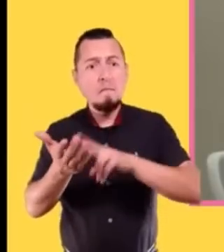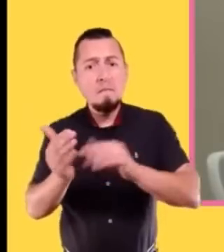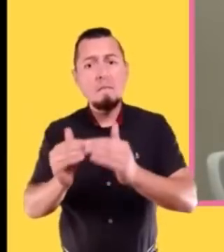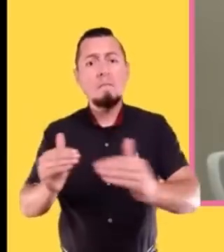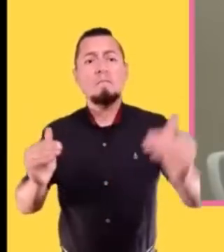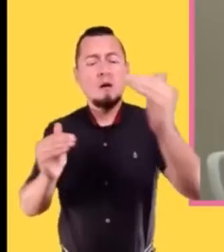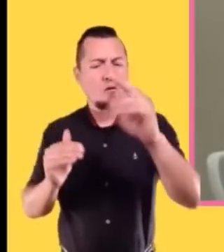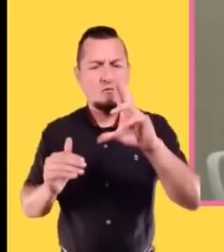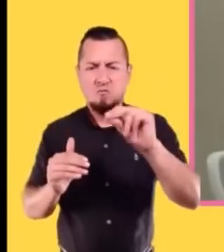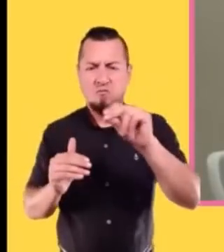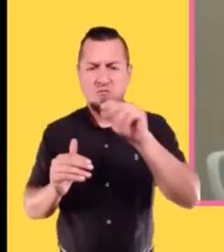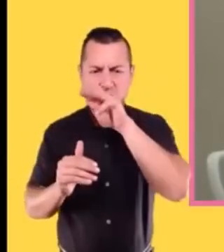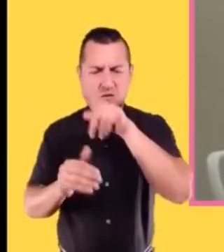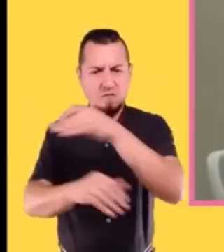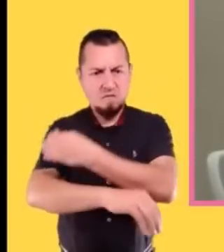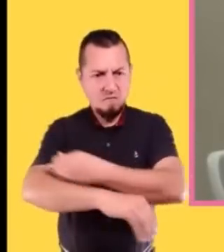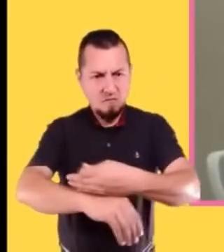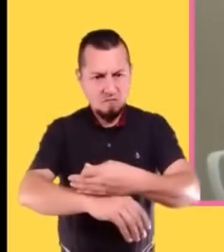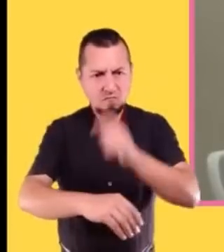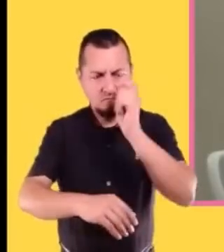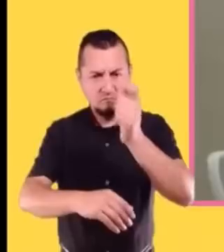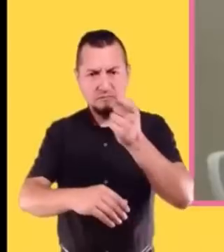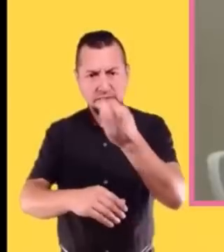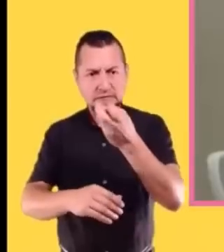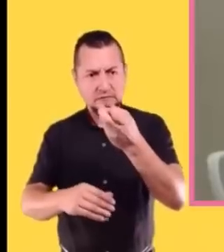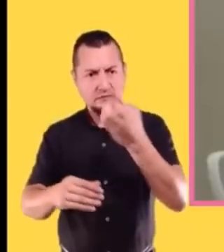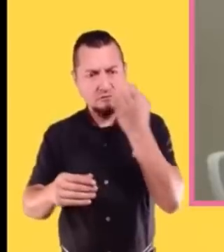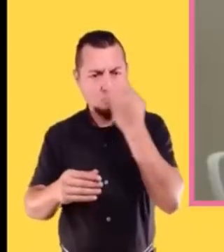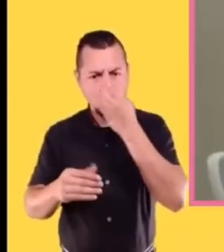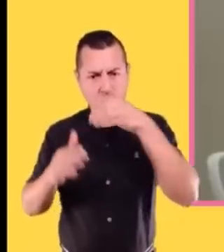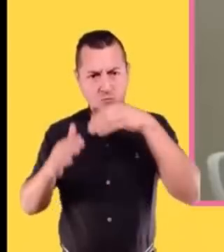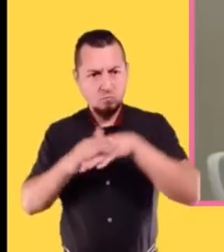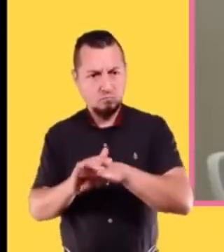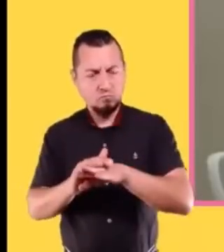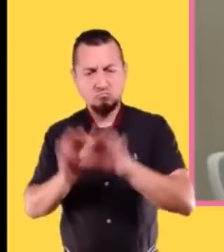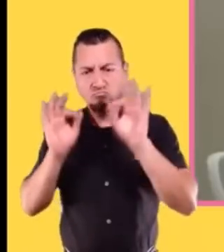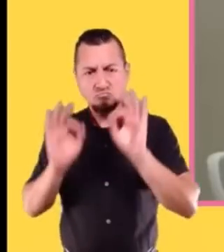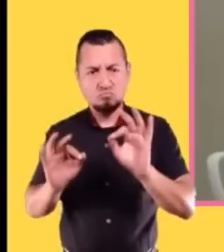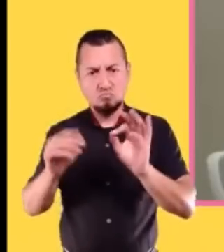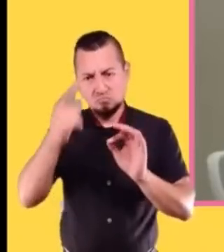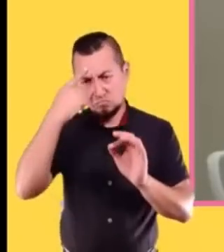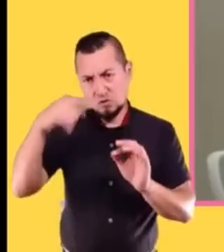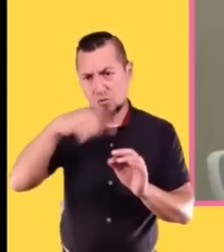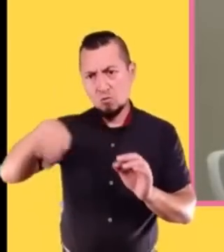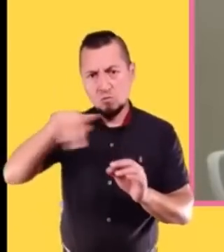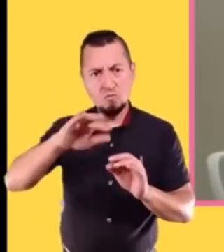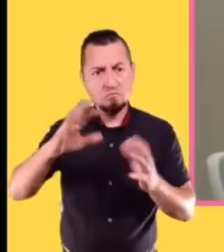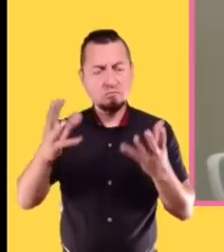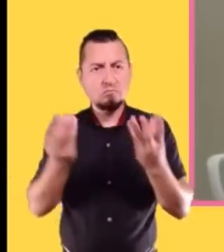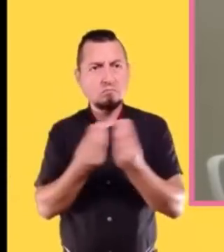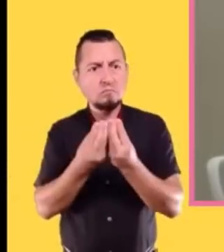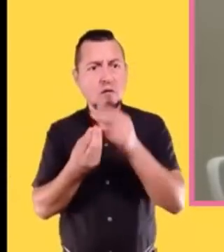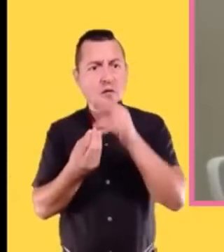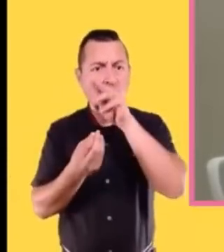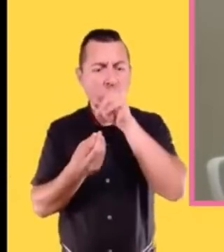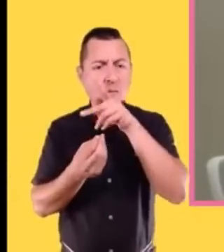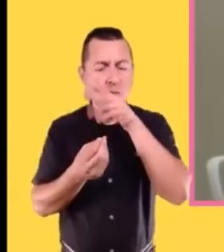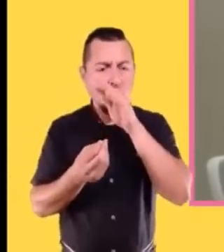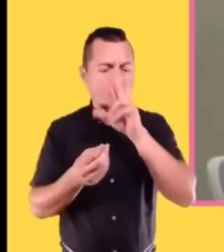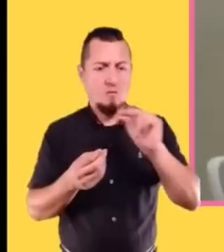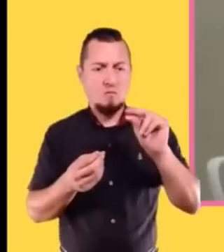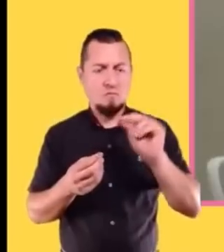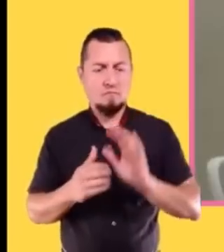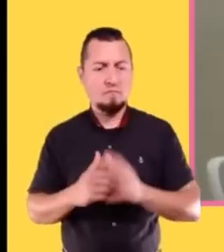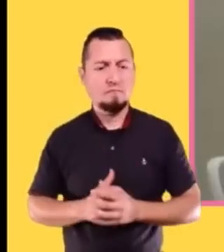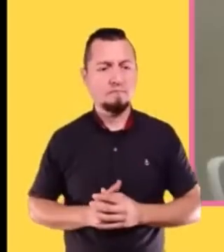las familias en este ciclo escolar que sea producto del debate sobre los libros de texto.